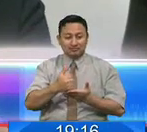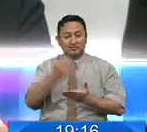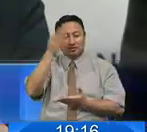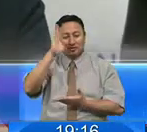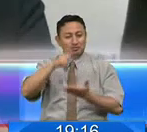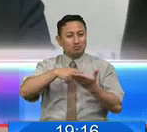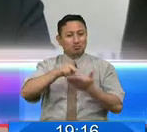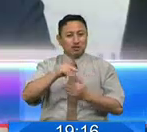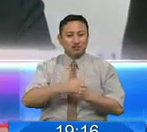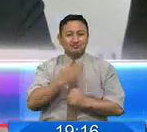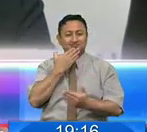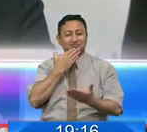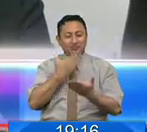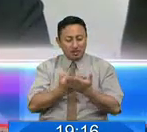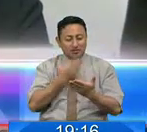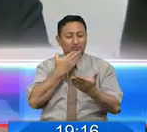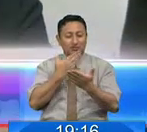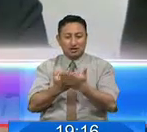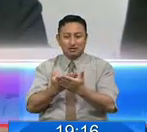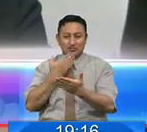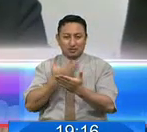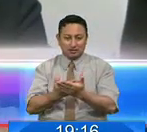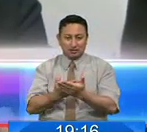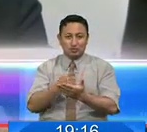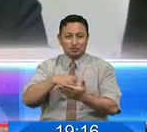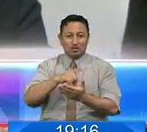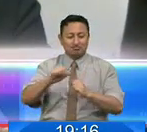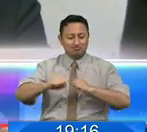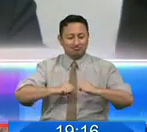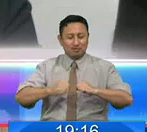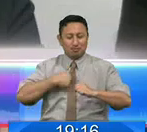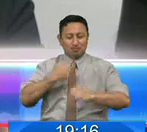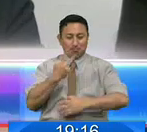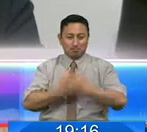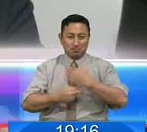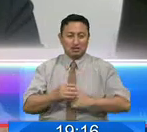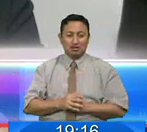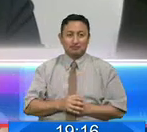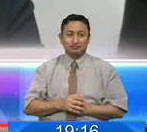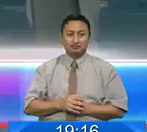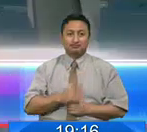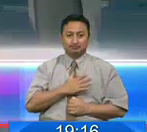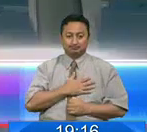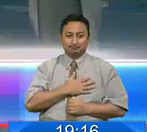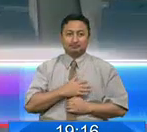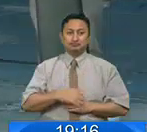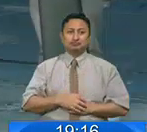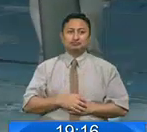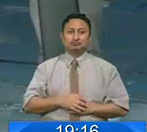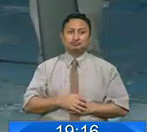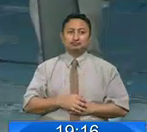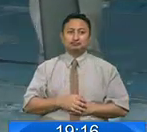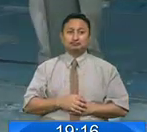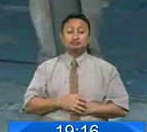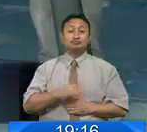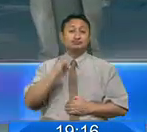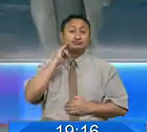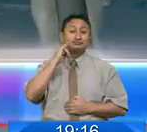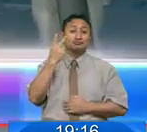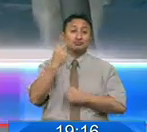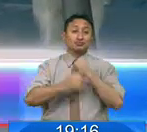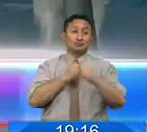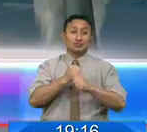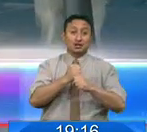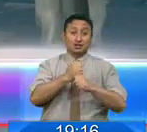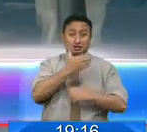gracias gracias todo lo que han hecho por mi hija el secuestro del infante de 2 años